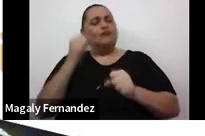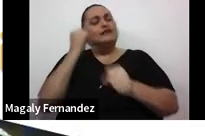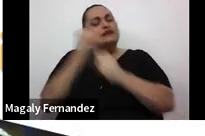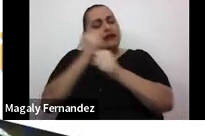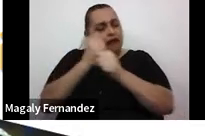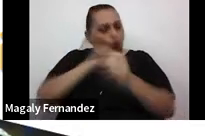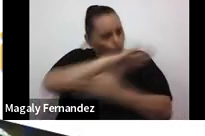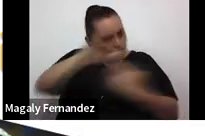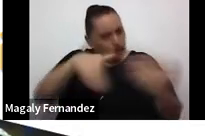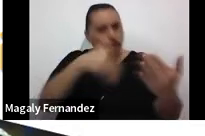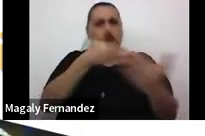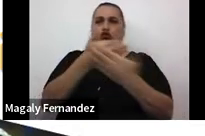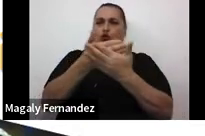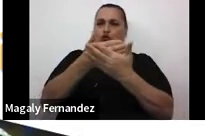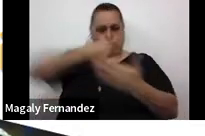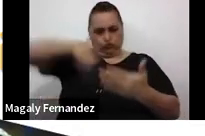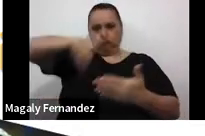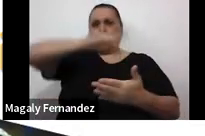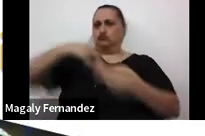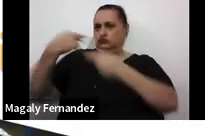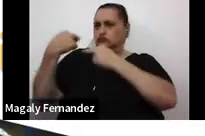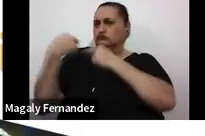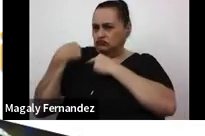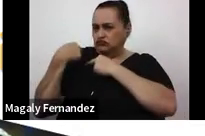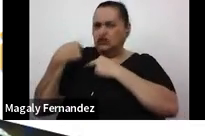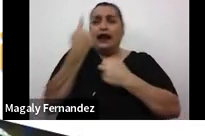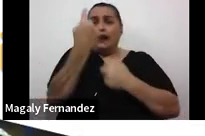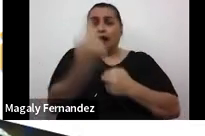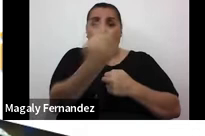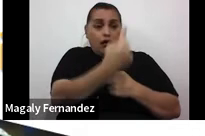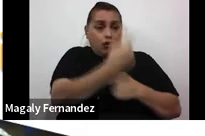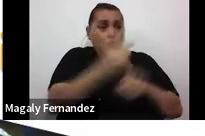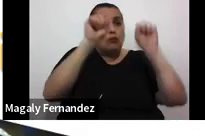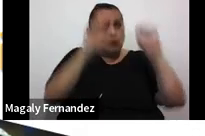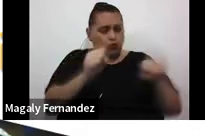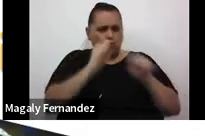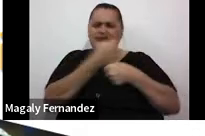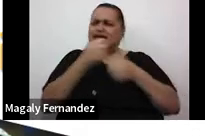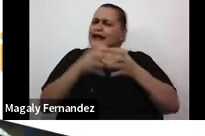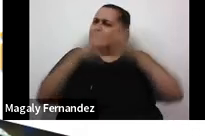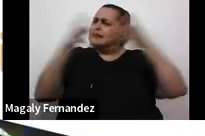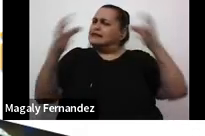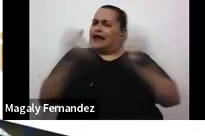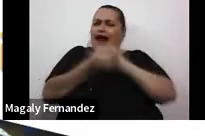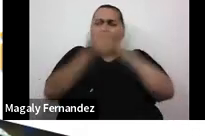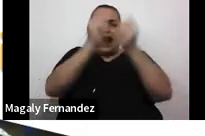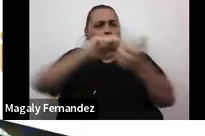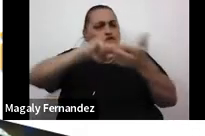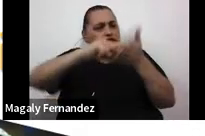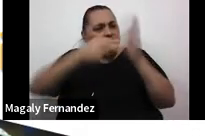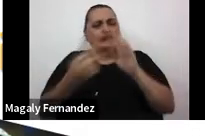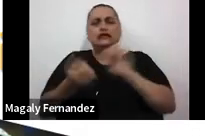todos nosotros cada quien puede hacer grandes cambios significativos con pequeños actos en el día a día verdad